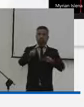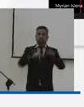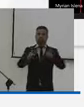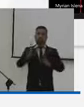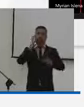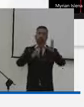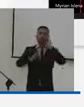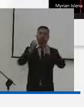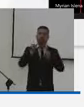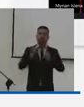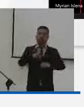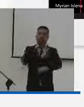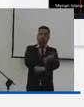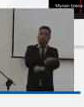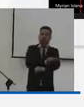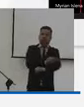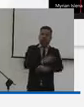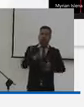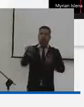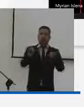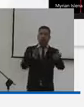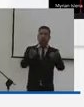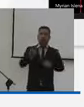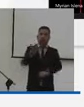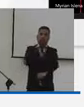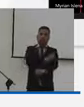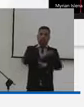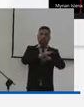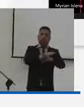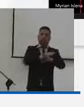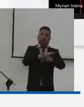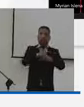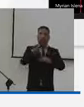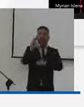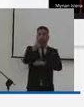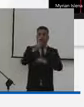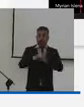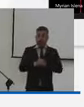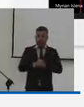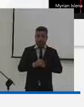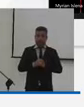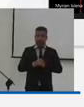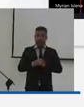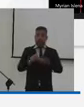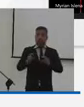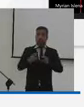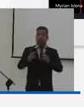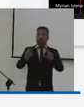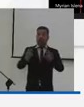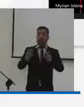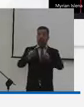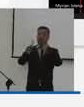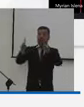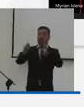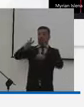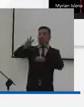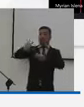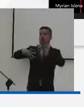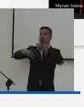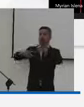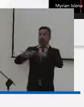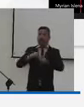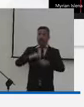de expertos que van a fortalecer el control al dopaje en el país. El título ocho